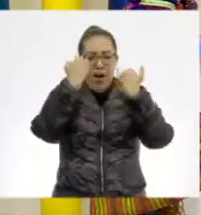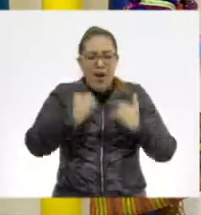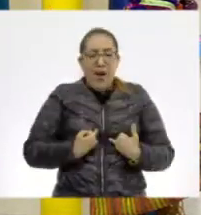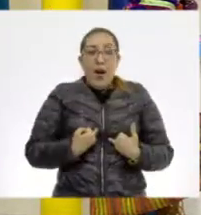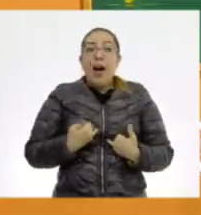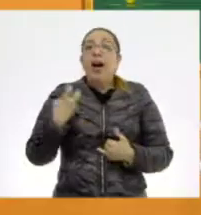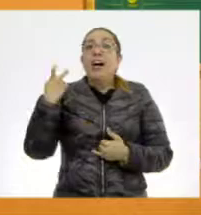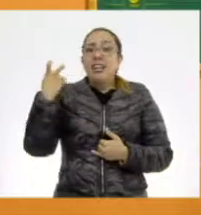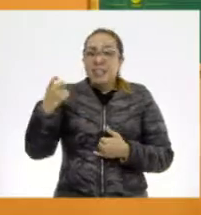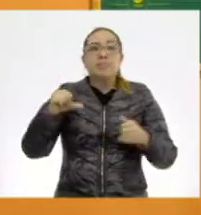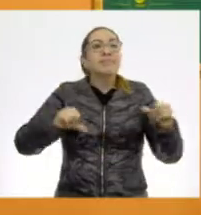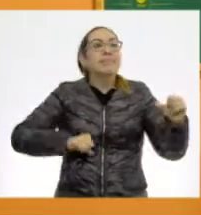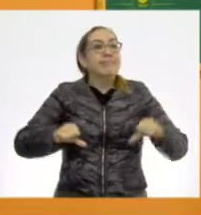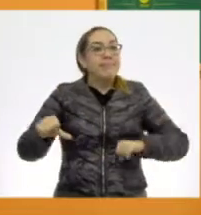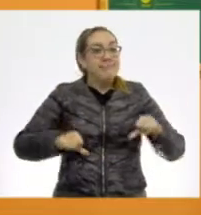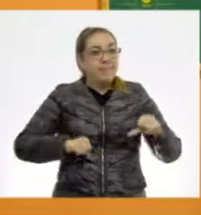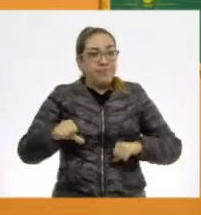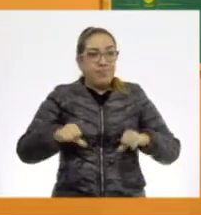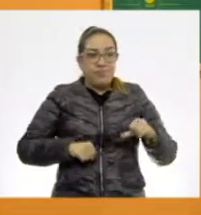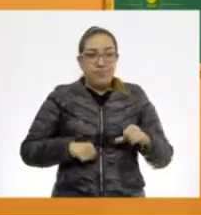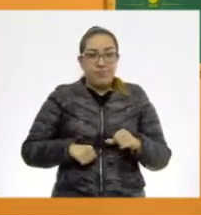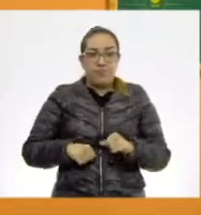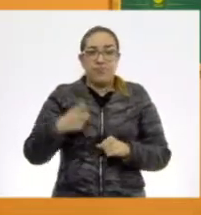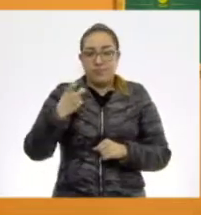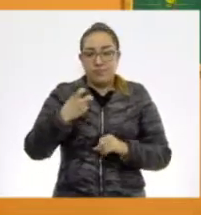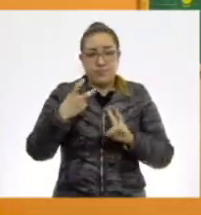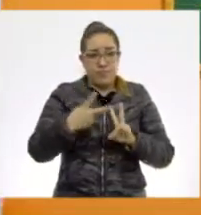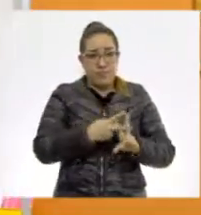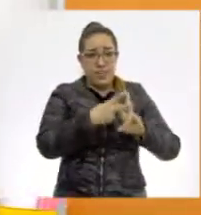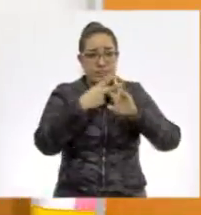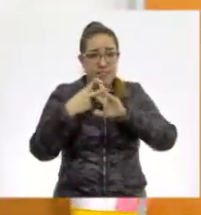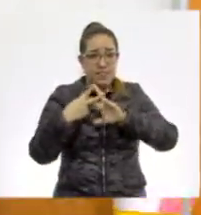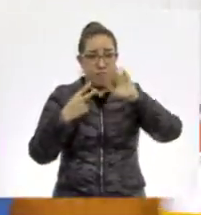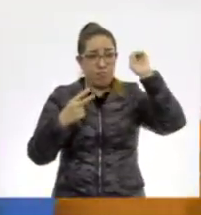con esta actividad de poner nuestras estrellas, ¿sí? Vamos a colocar ahora nuestras